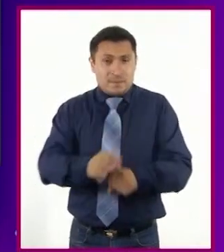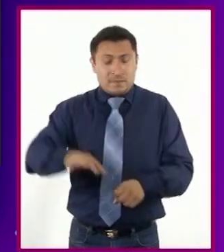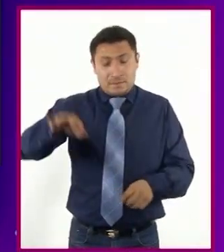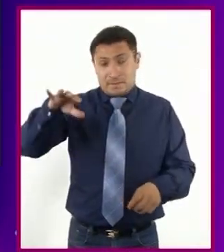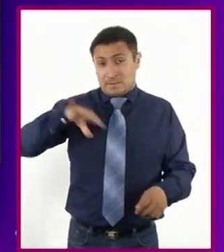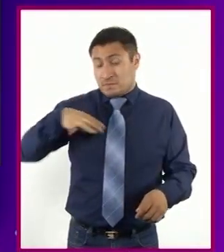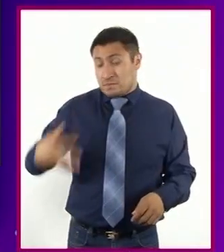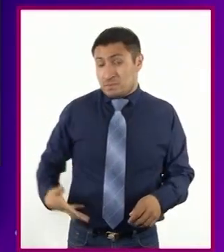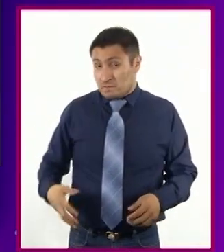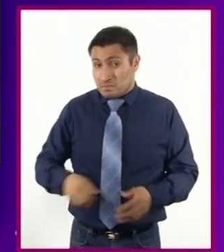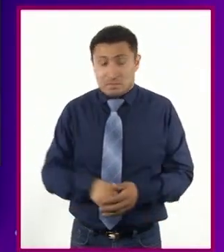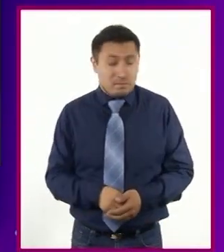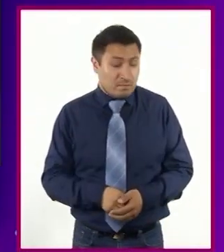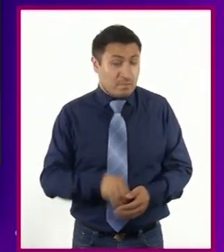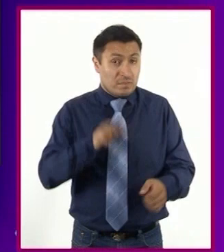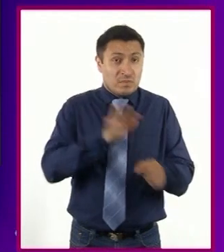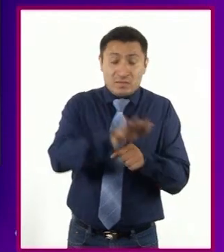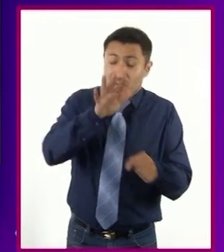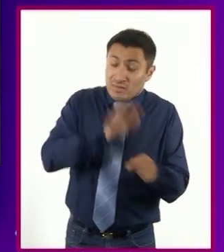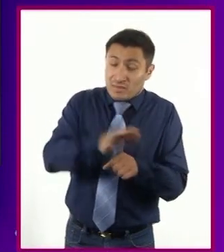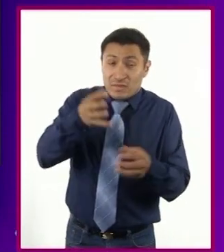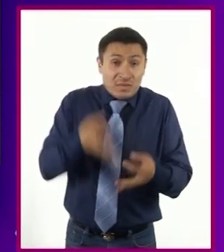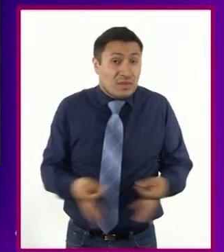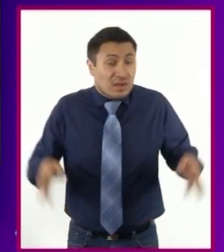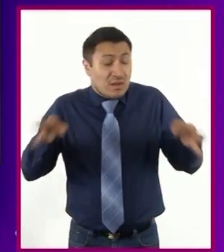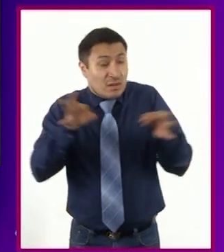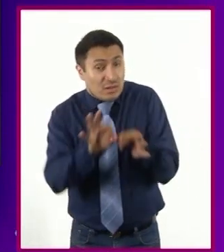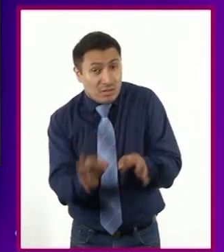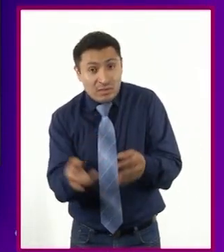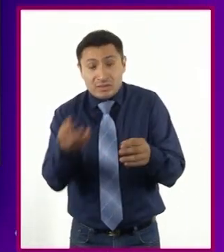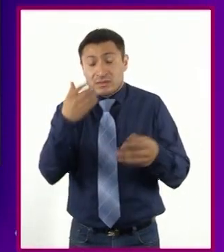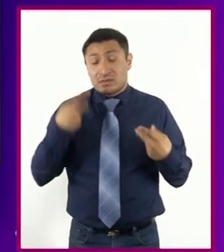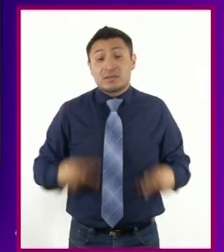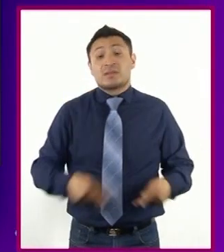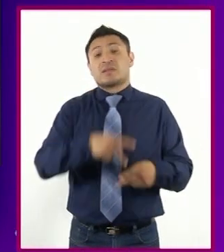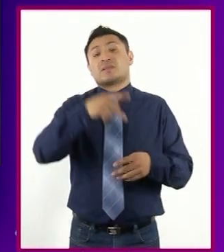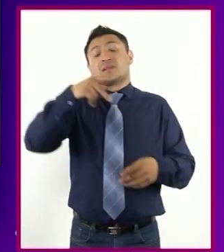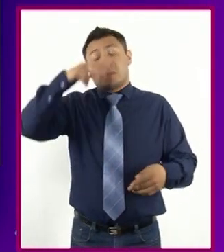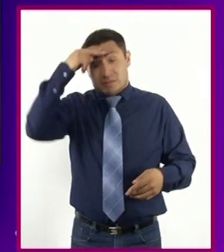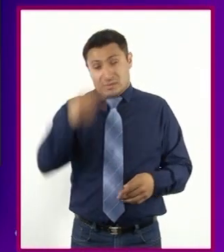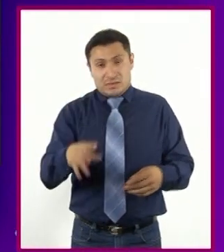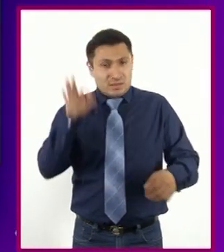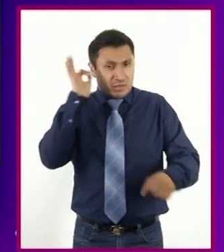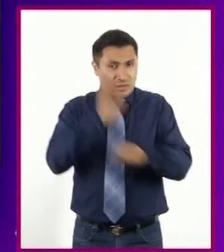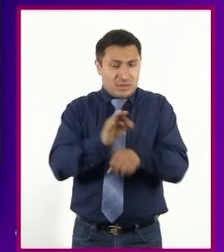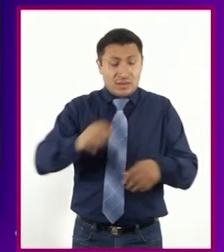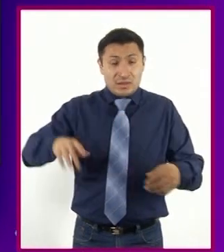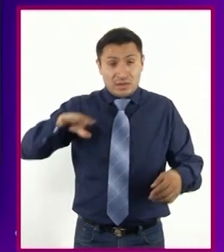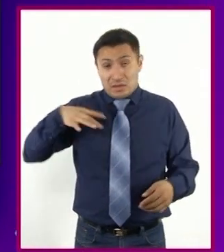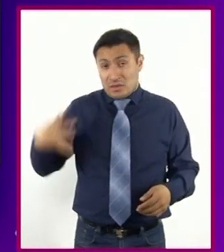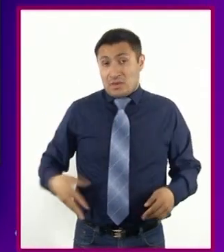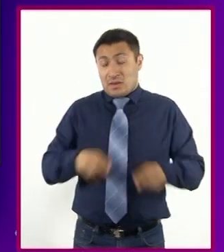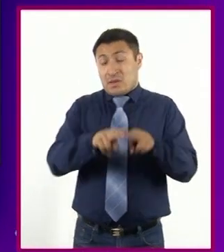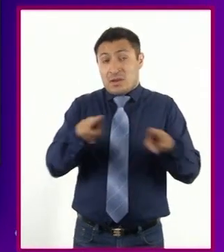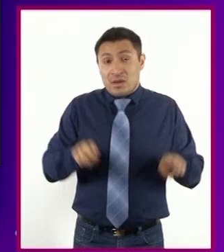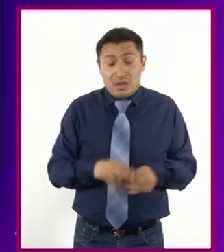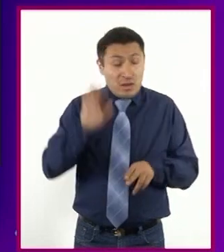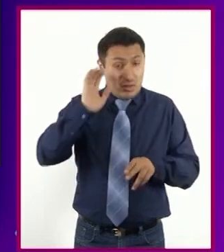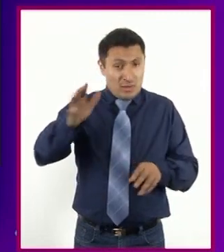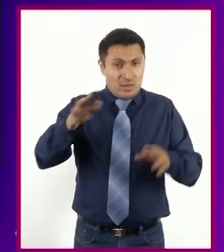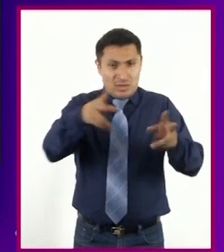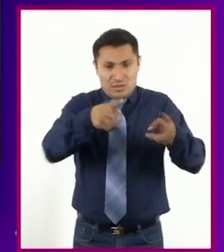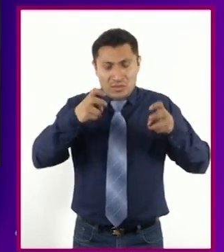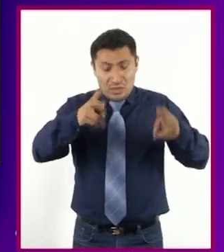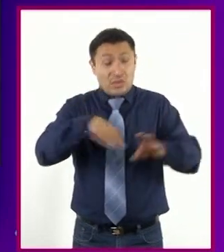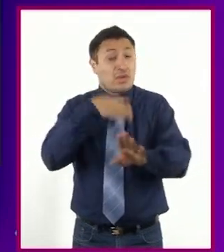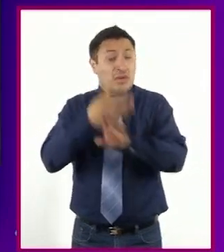soberanía. ¿Cuál fue la importancia de los ciudadanos mexicanos en la defensa de la soberanía nacional ante el ataque